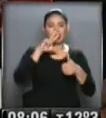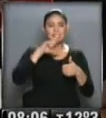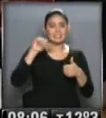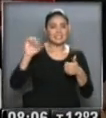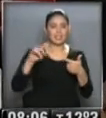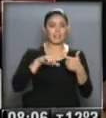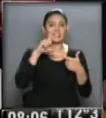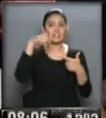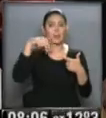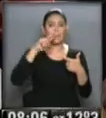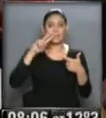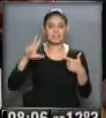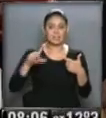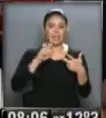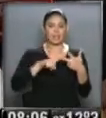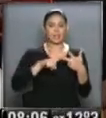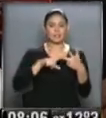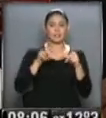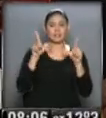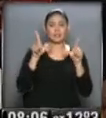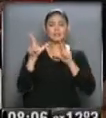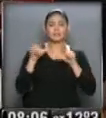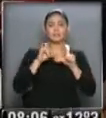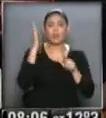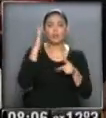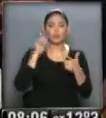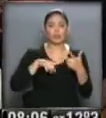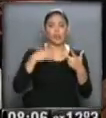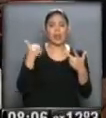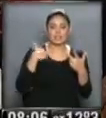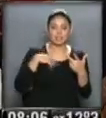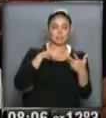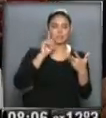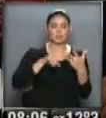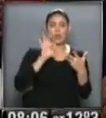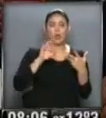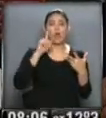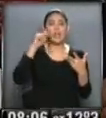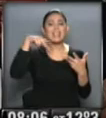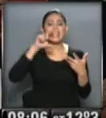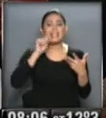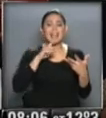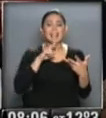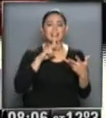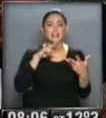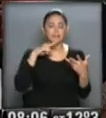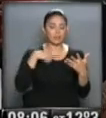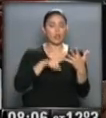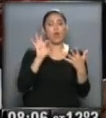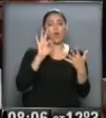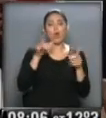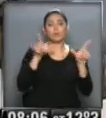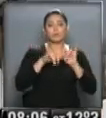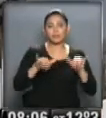360, como CN23, canales de cultura como Argentinísima o Inca TV o el canal